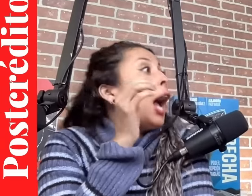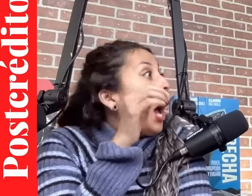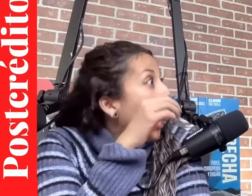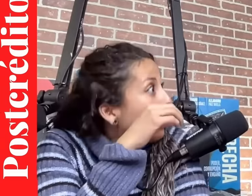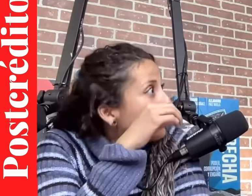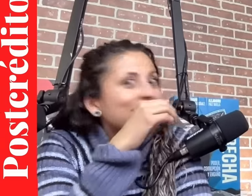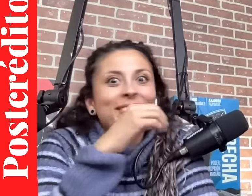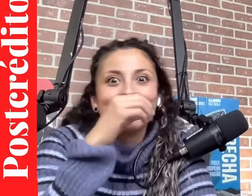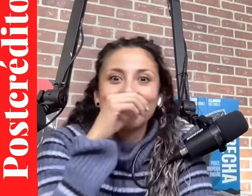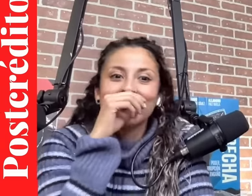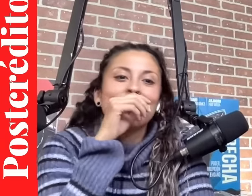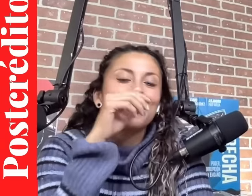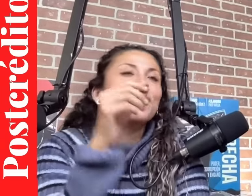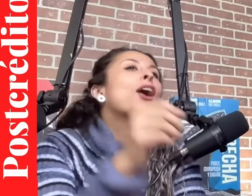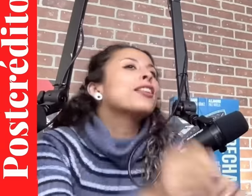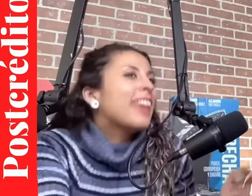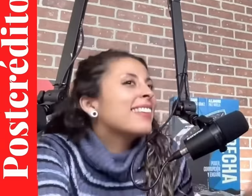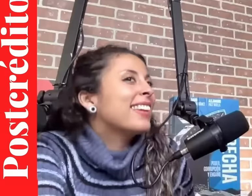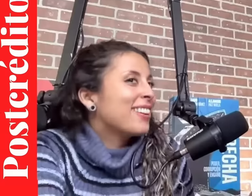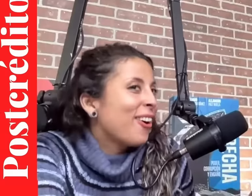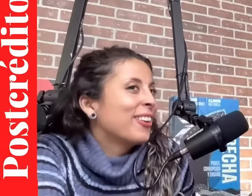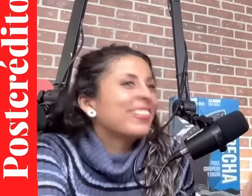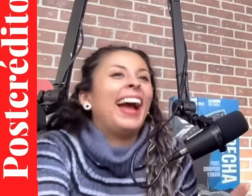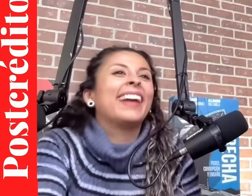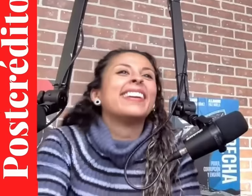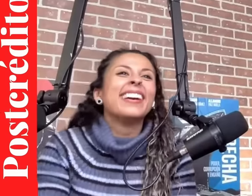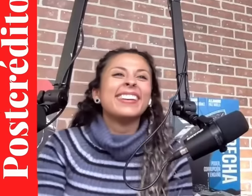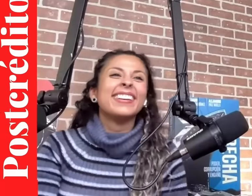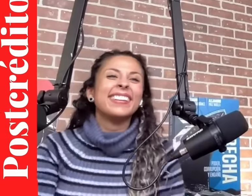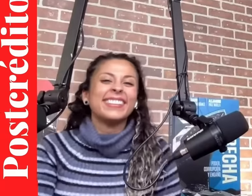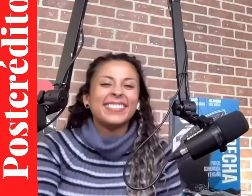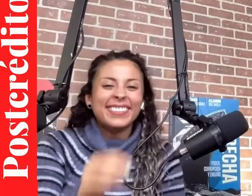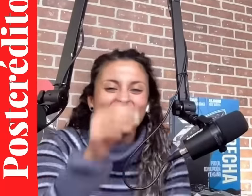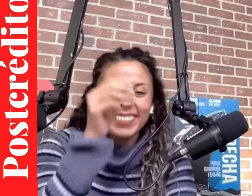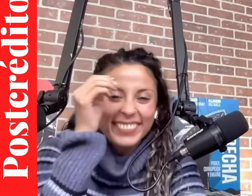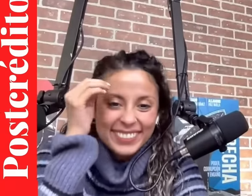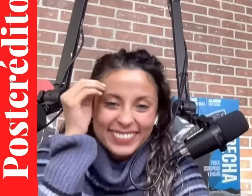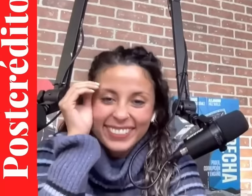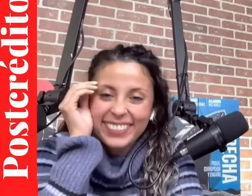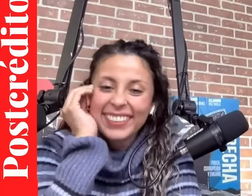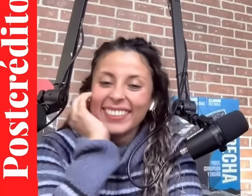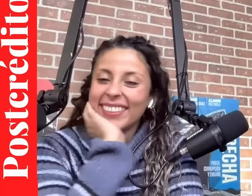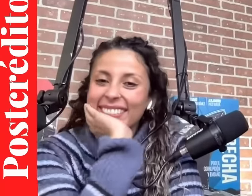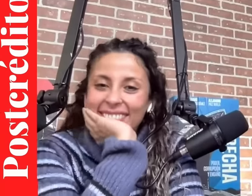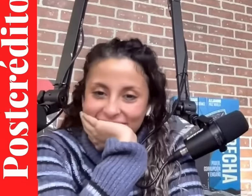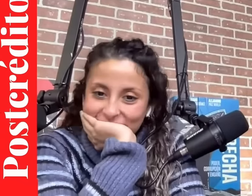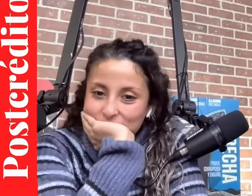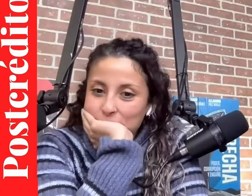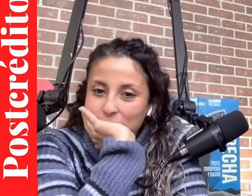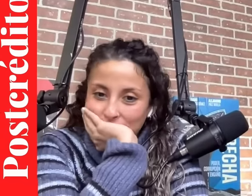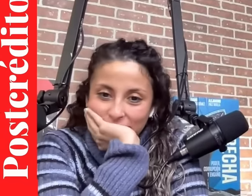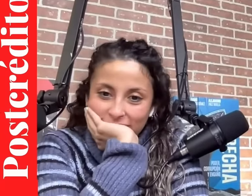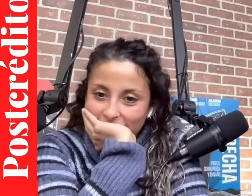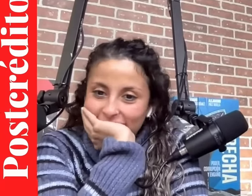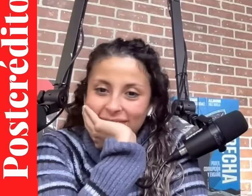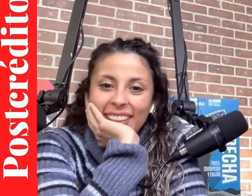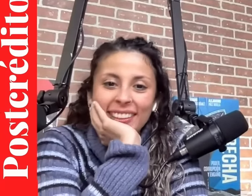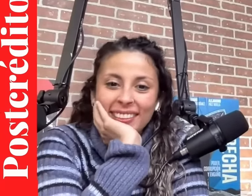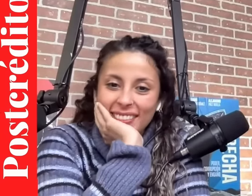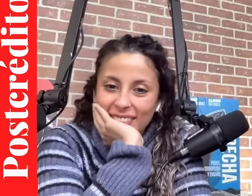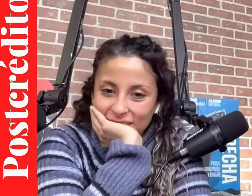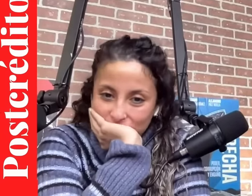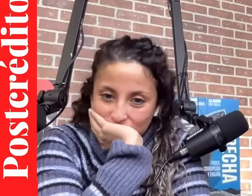30 Ah no no pues niño no es no si es niño es un jovenzuelo así